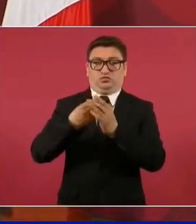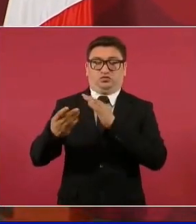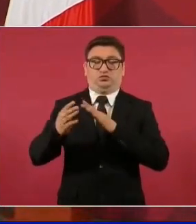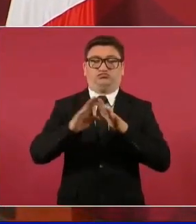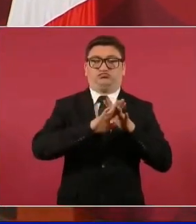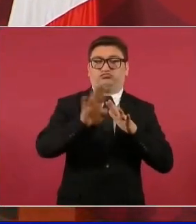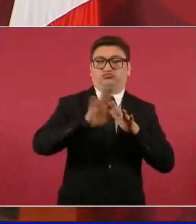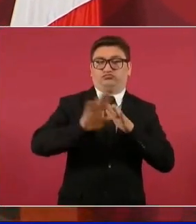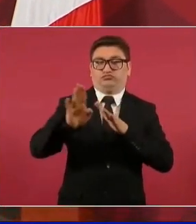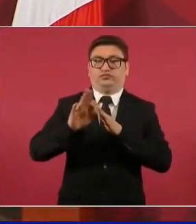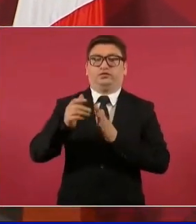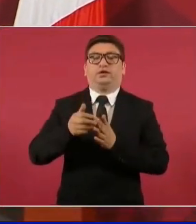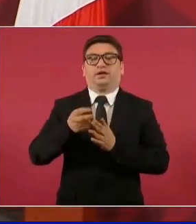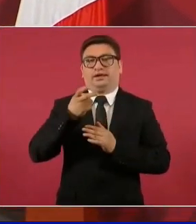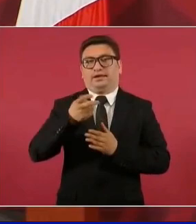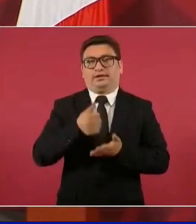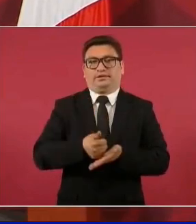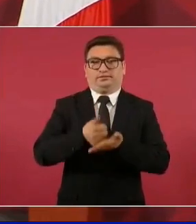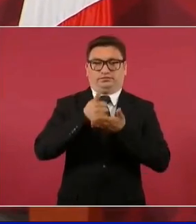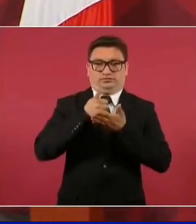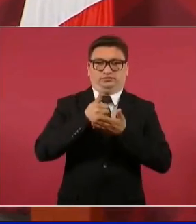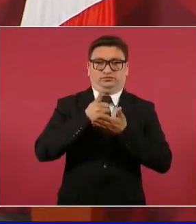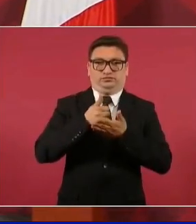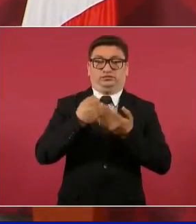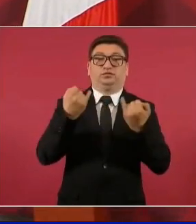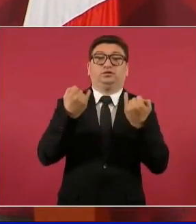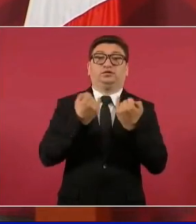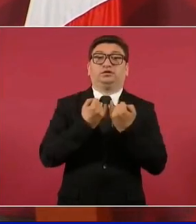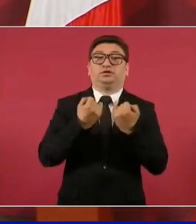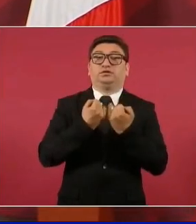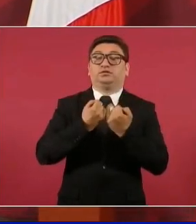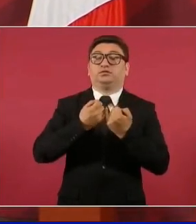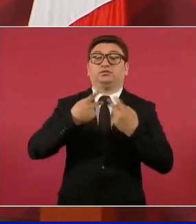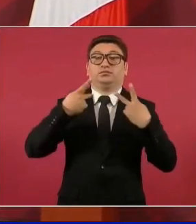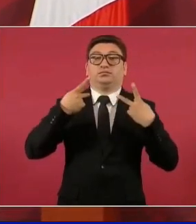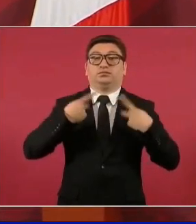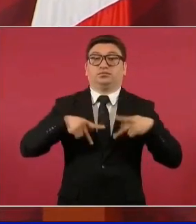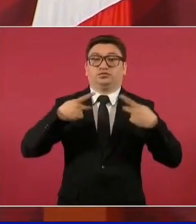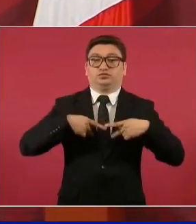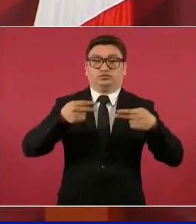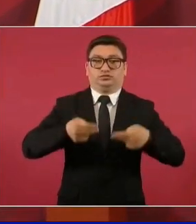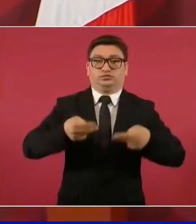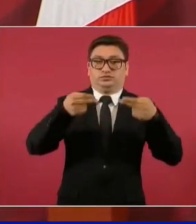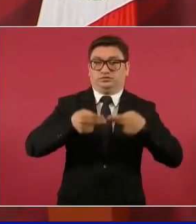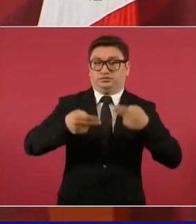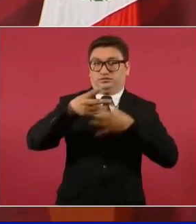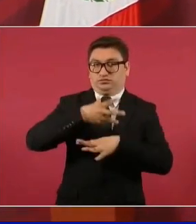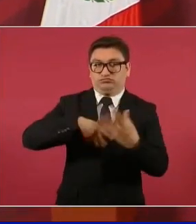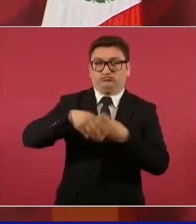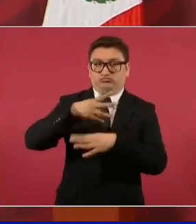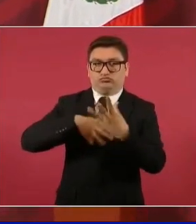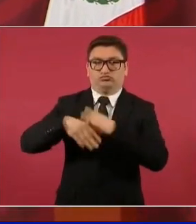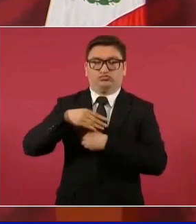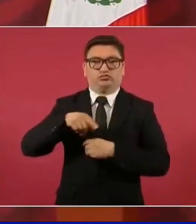Y lo otro, la economía informal, el que la gente